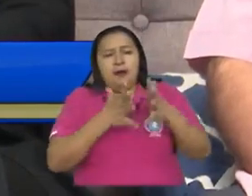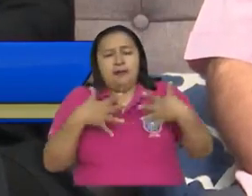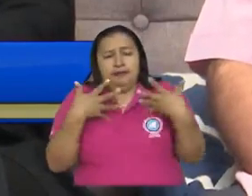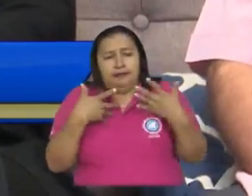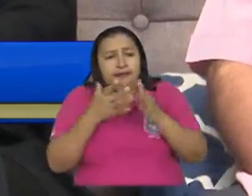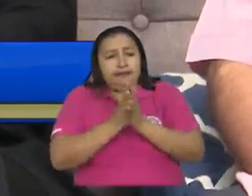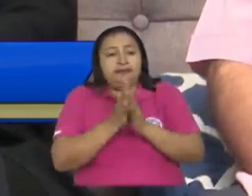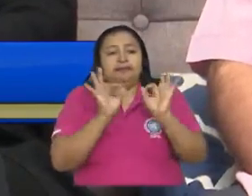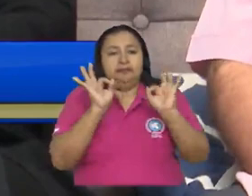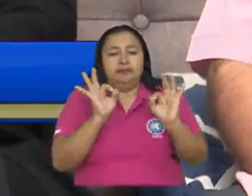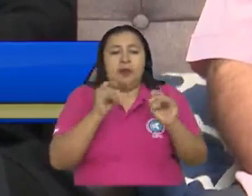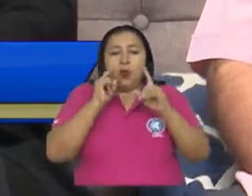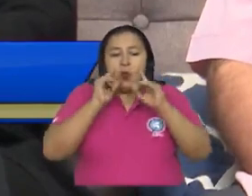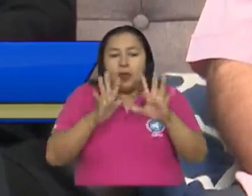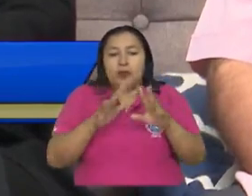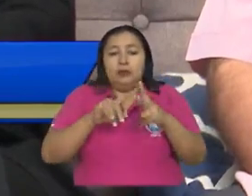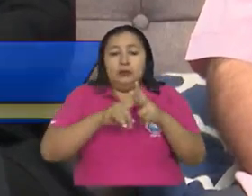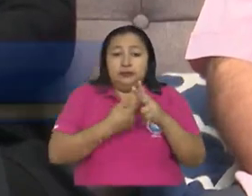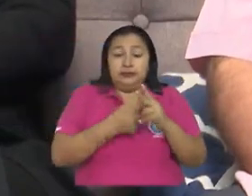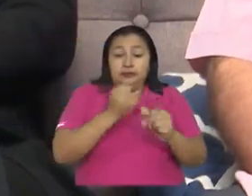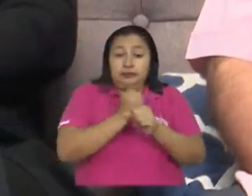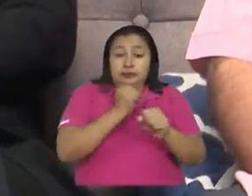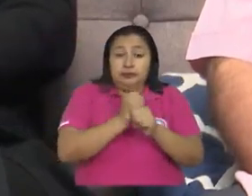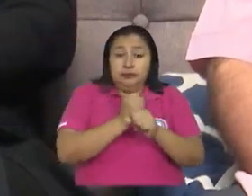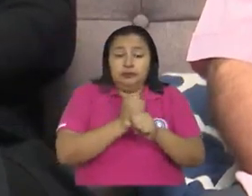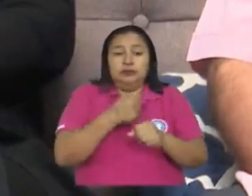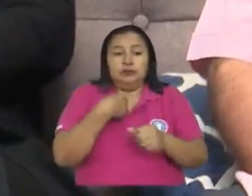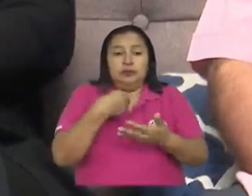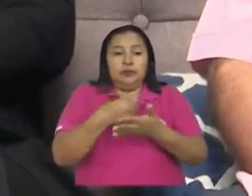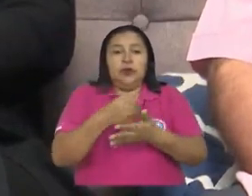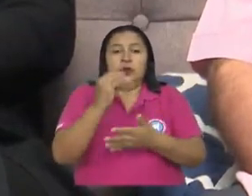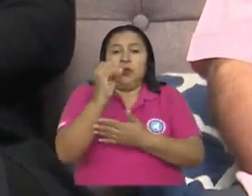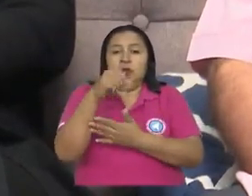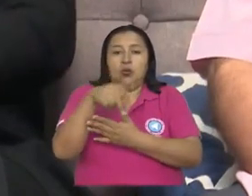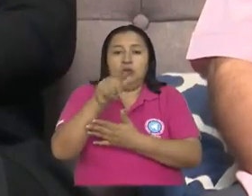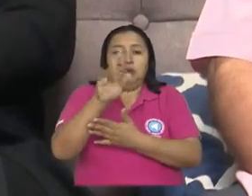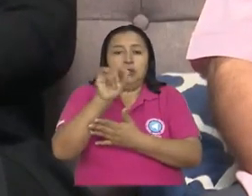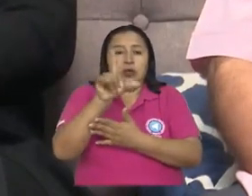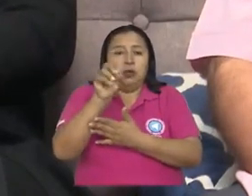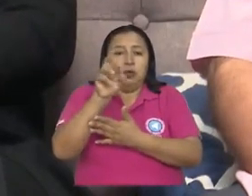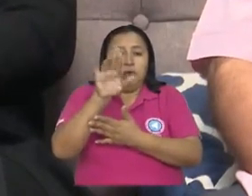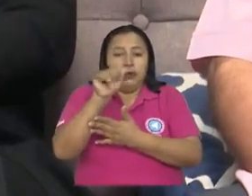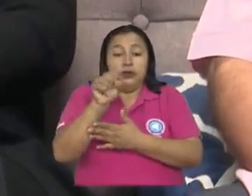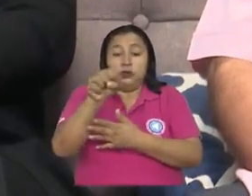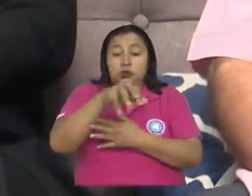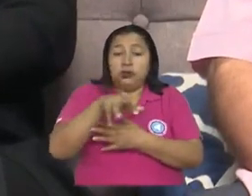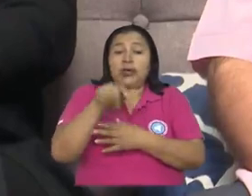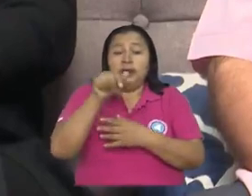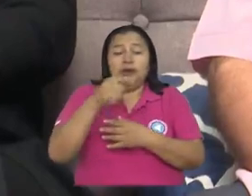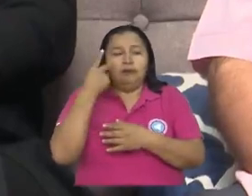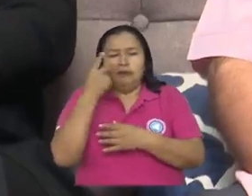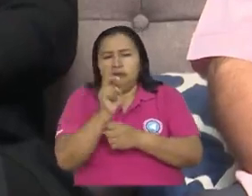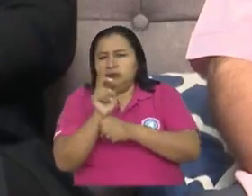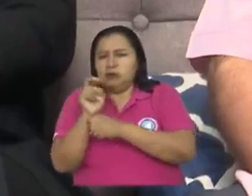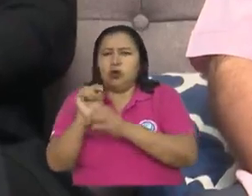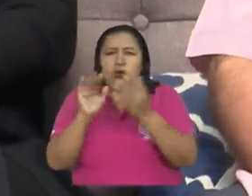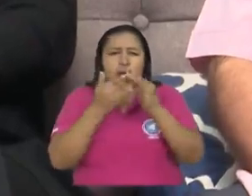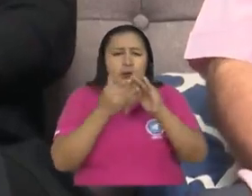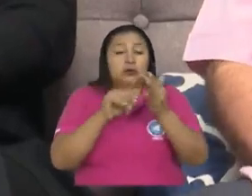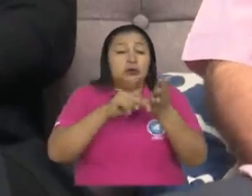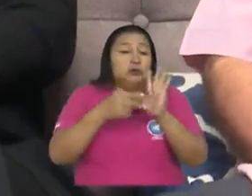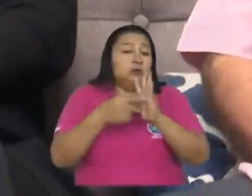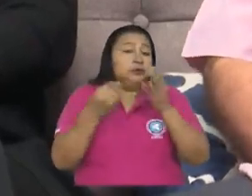cuidan desde que empieza la obra. Es la Contraloría Social que nosotros tenemos en cada uno de los barrios, y eso para nosotros